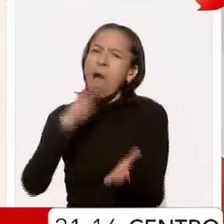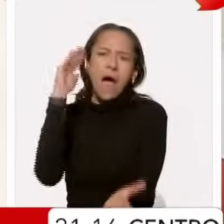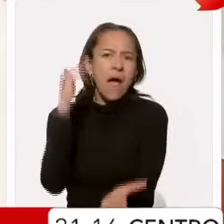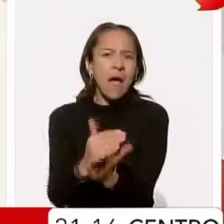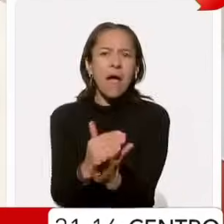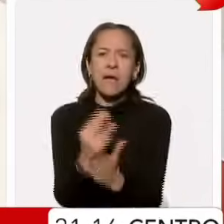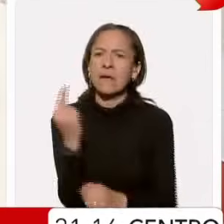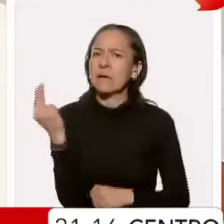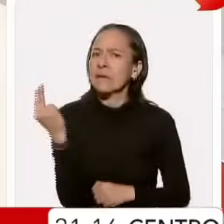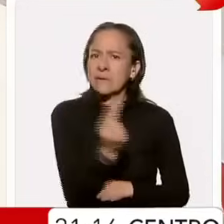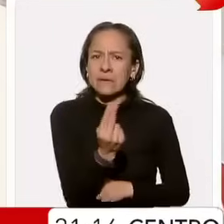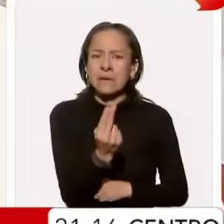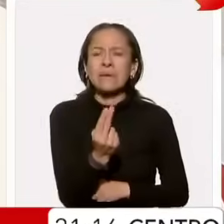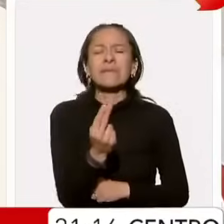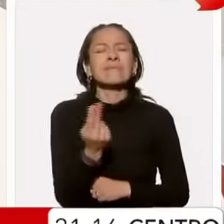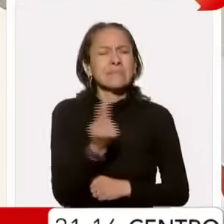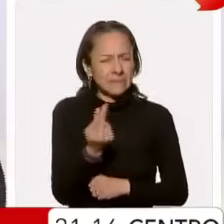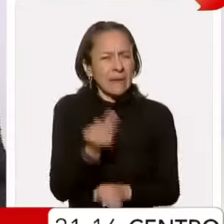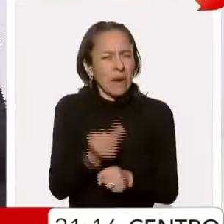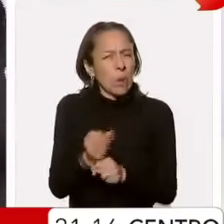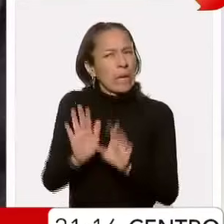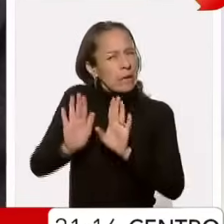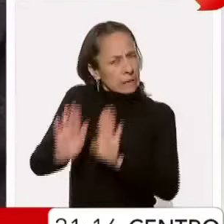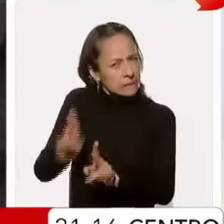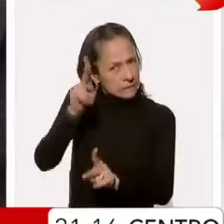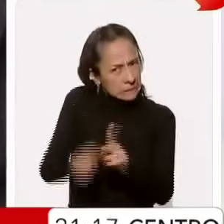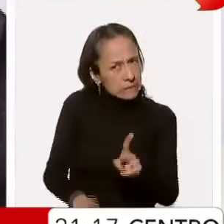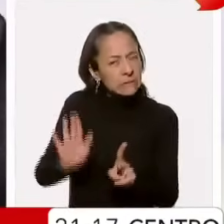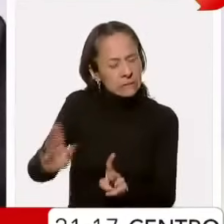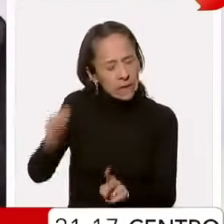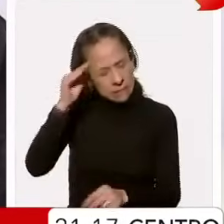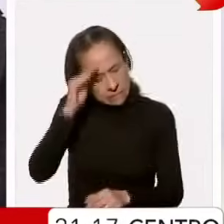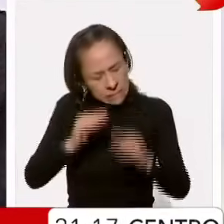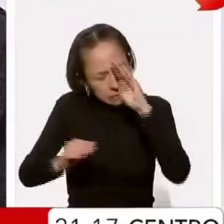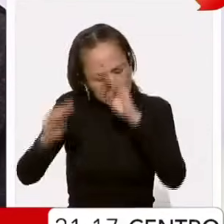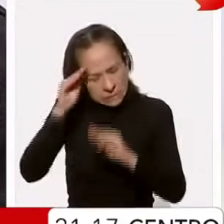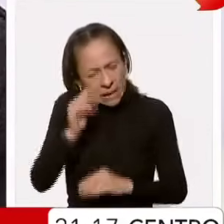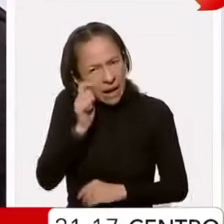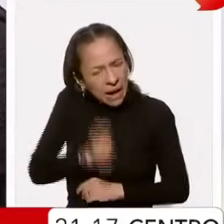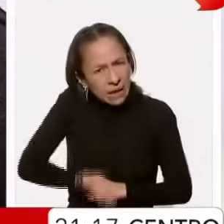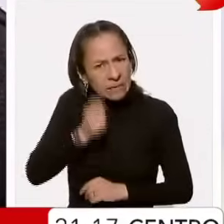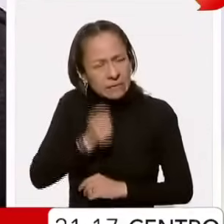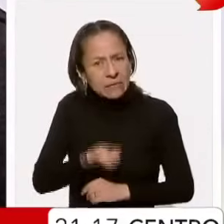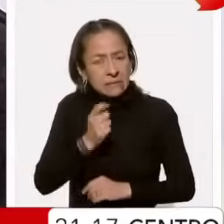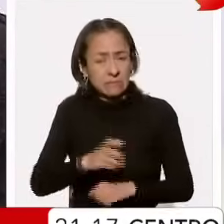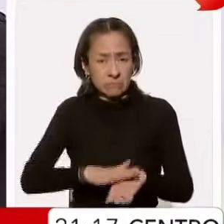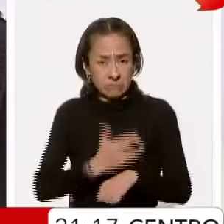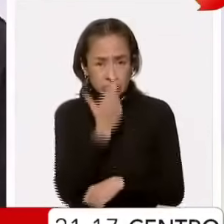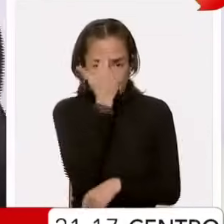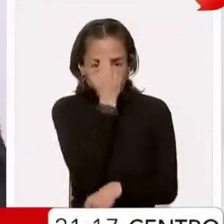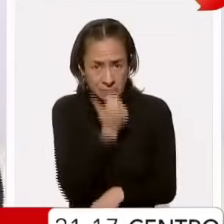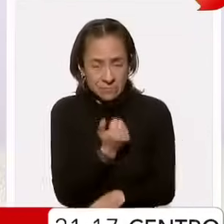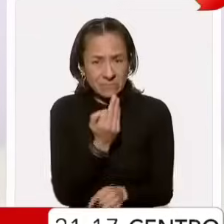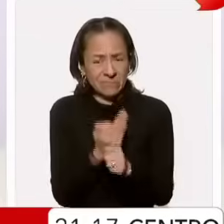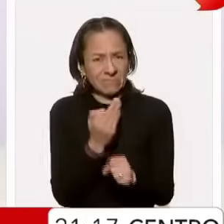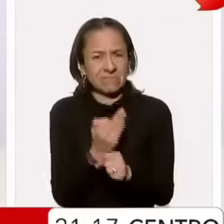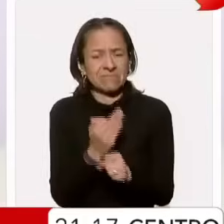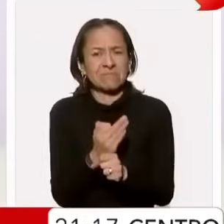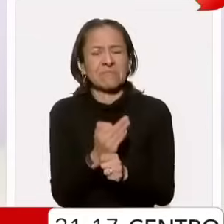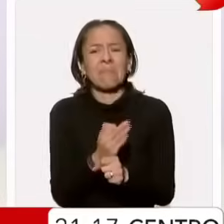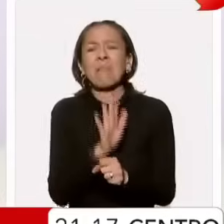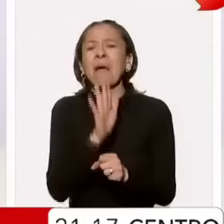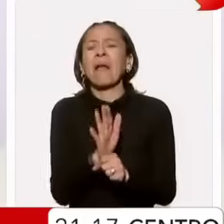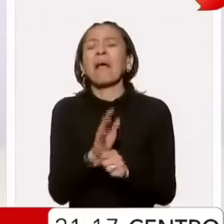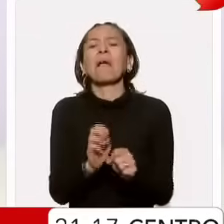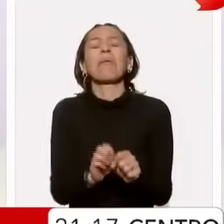de reflexión, de revisión, porque se considera que se están soltando fuerzas que luego no van a